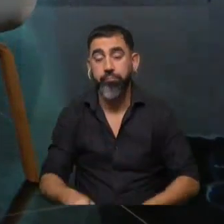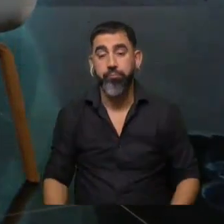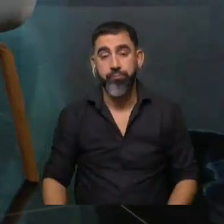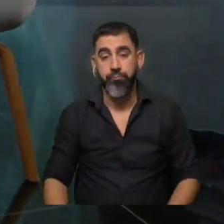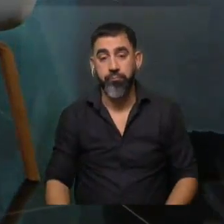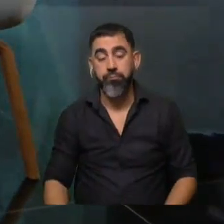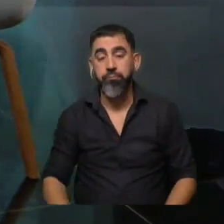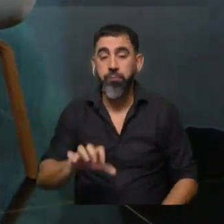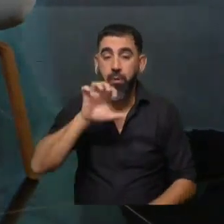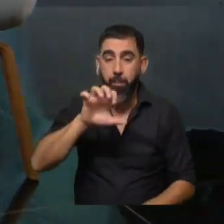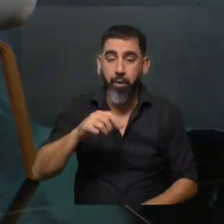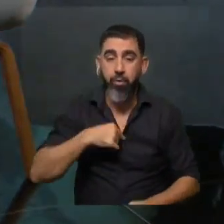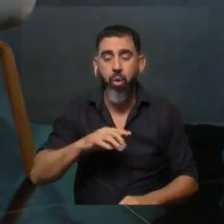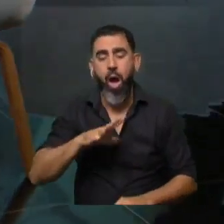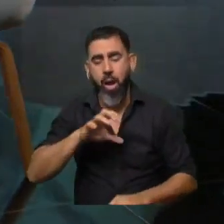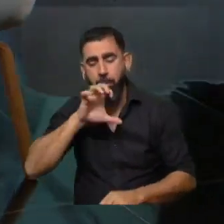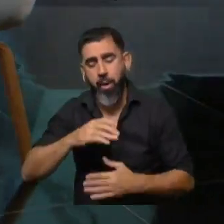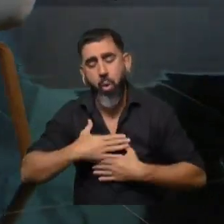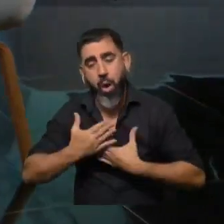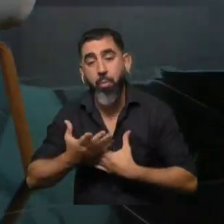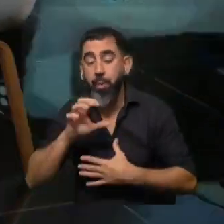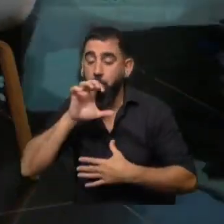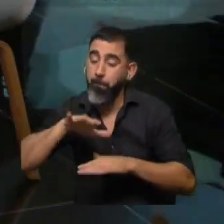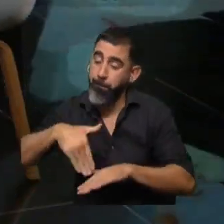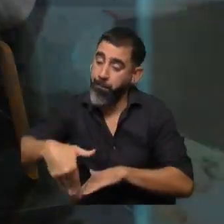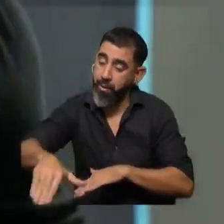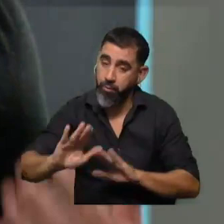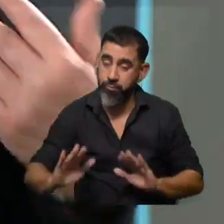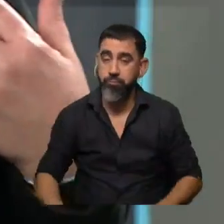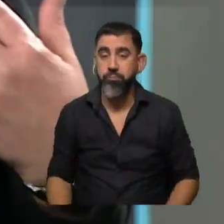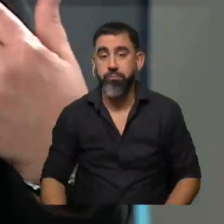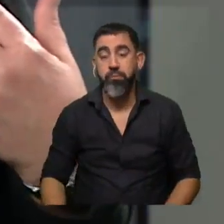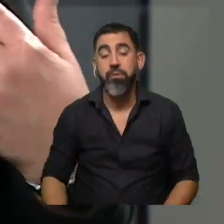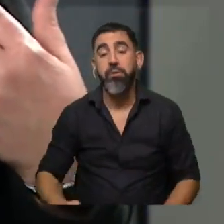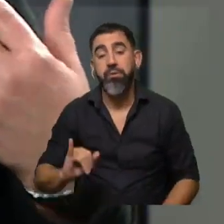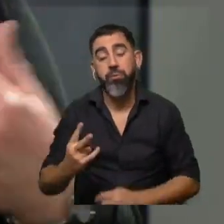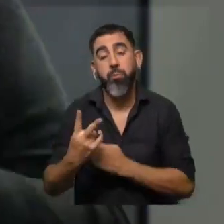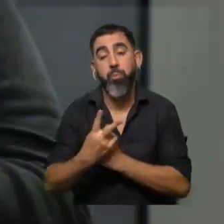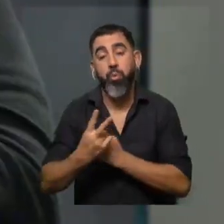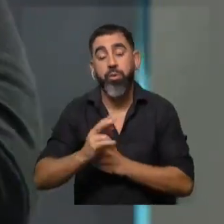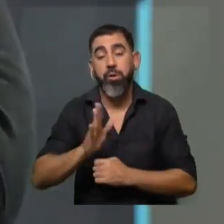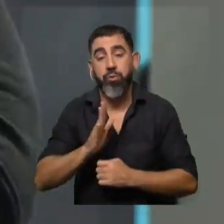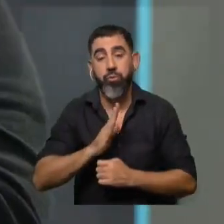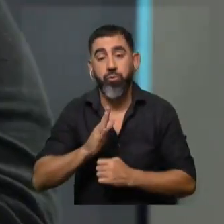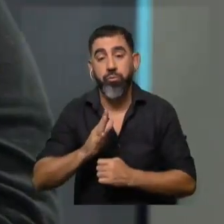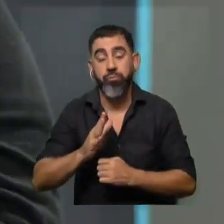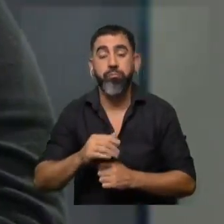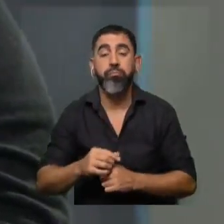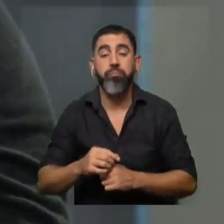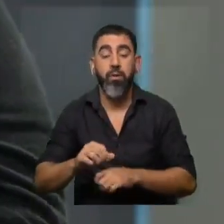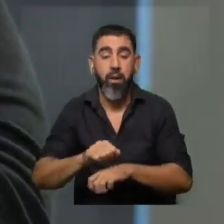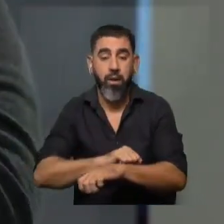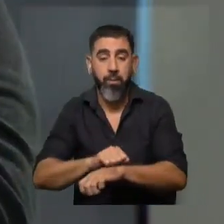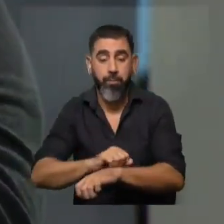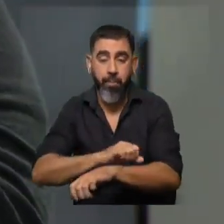el perro es perro, yo tengo muchos perros, los quiero mucho, pero son perros. Y después sí tener medidas de protección personal, ¿no? Ponernos repelente.